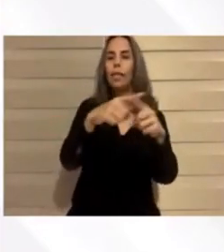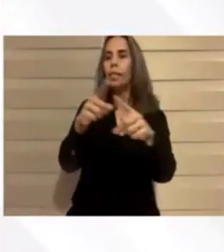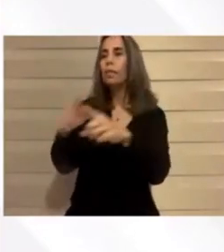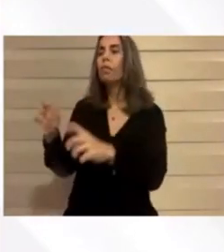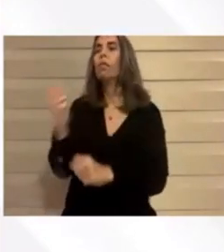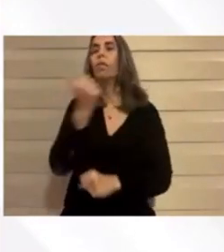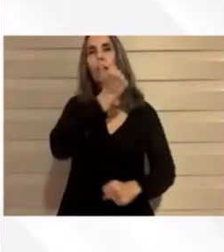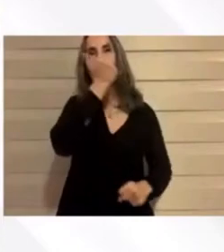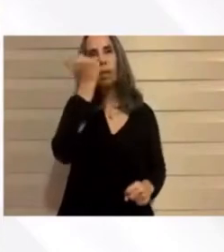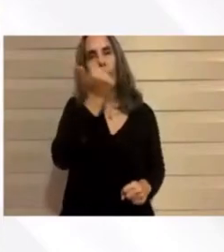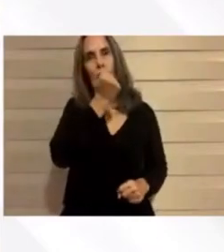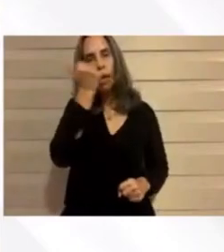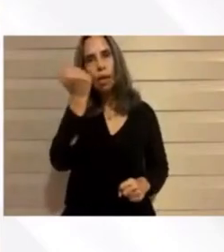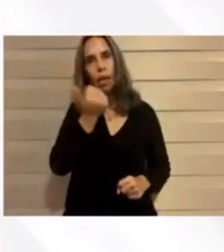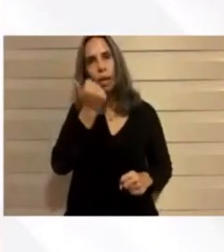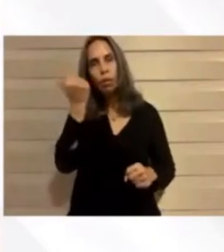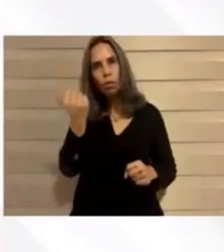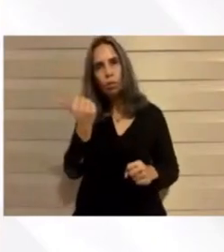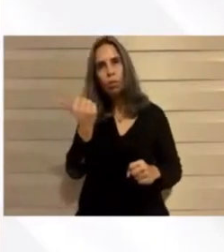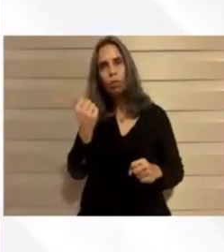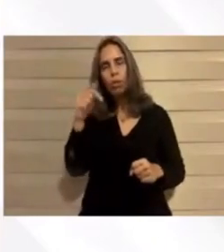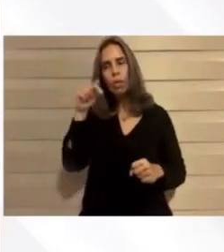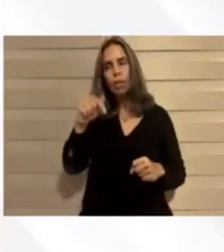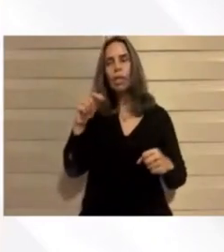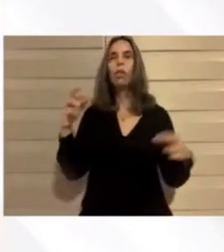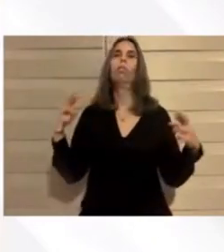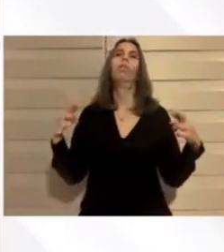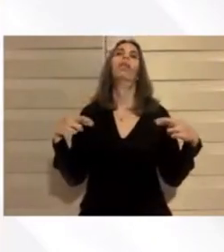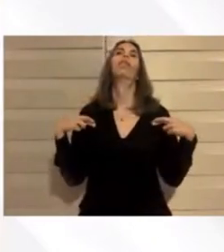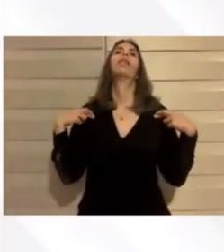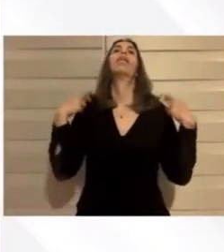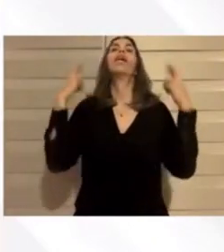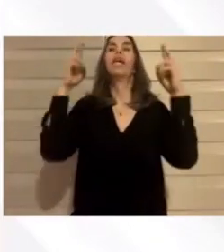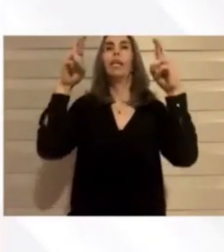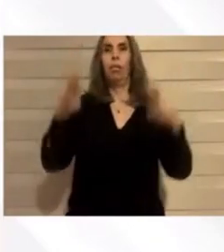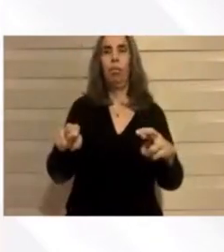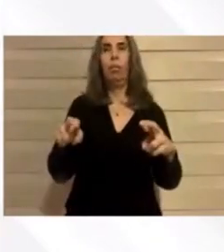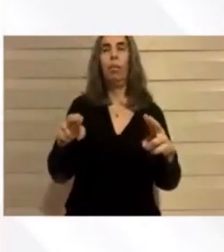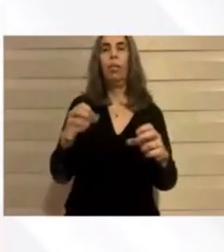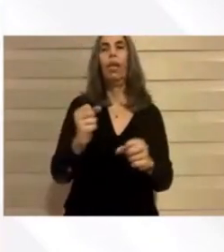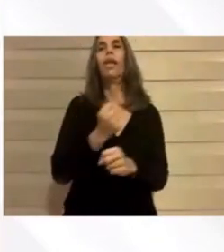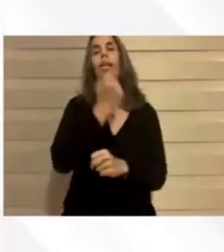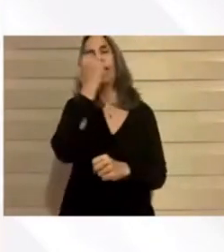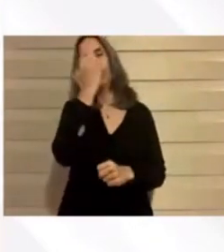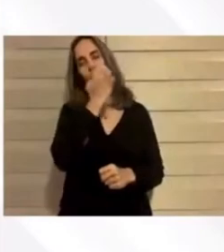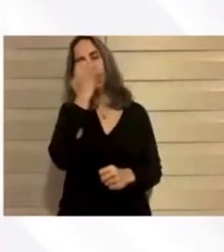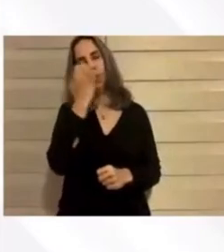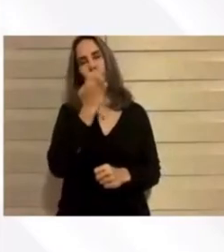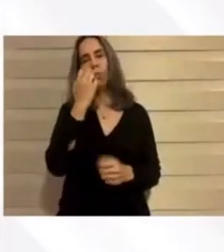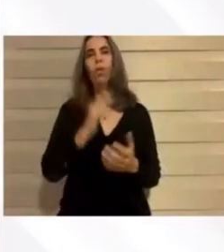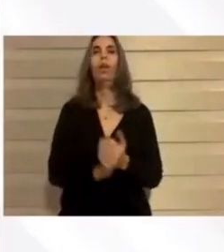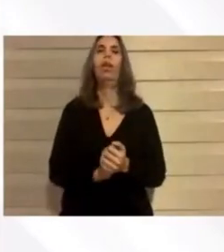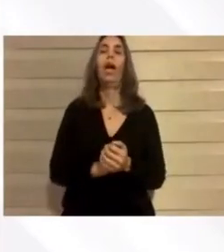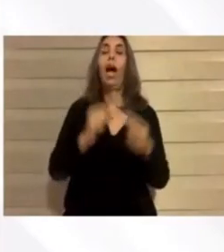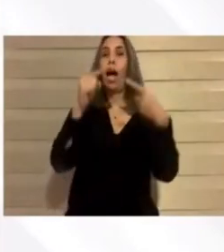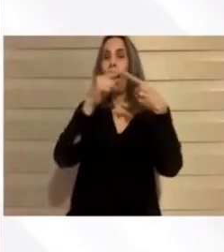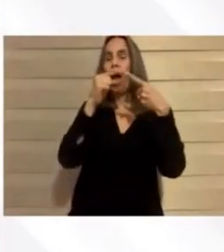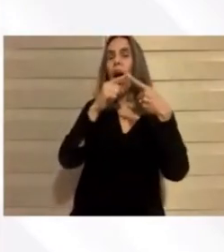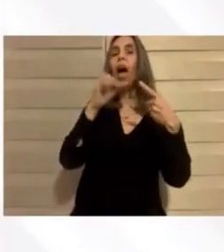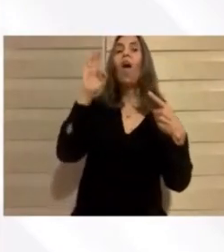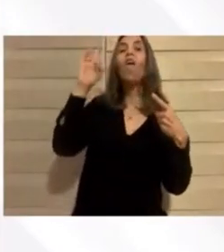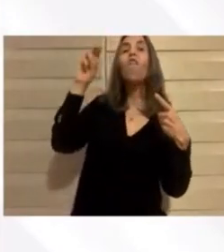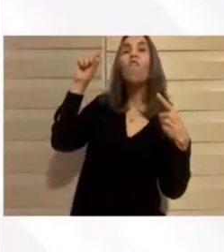a las alumnas que dignamente representan a sus planteles escolares. A Fernanda Alondra